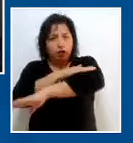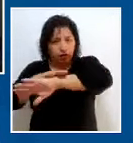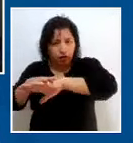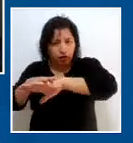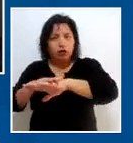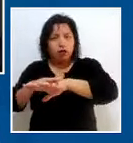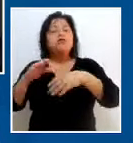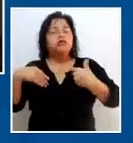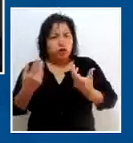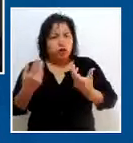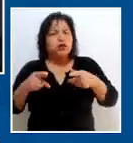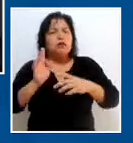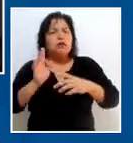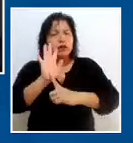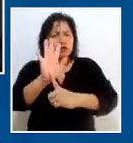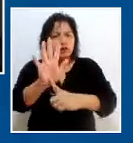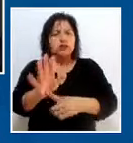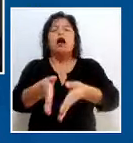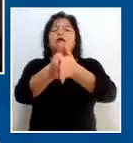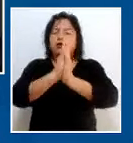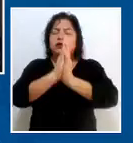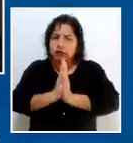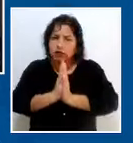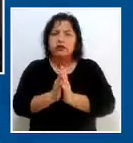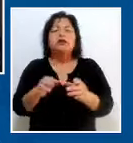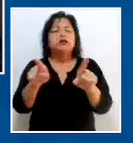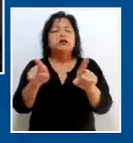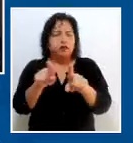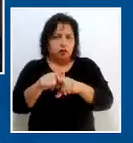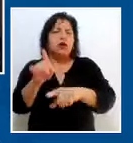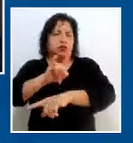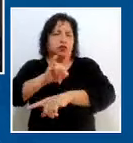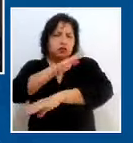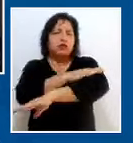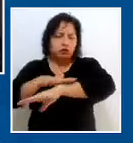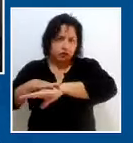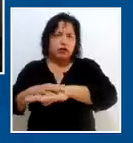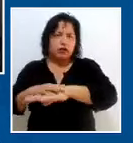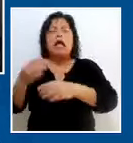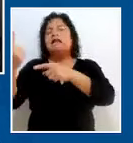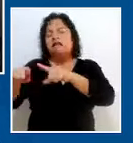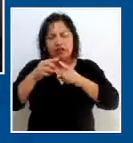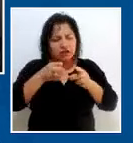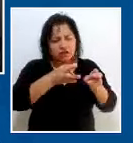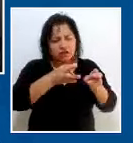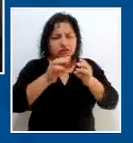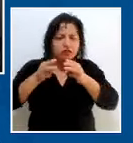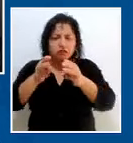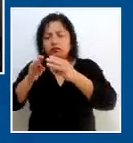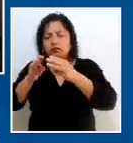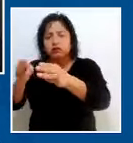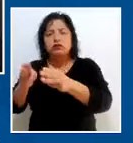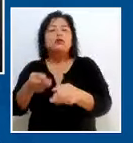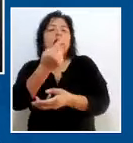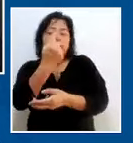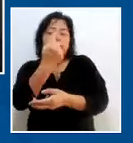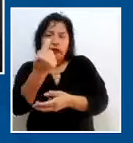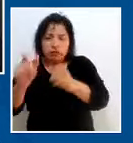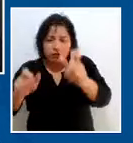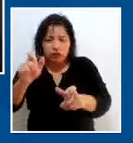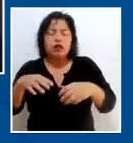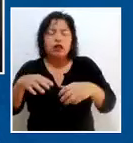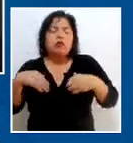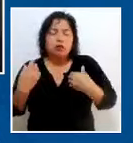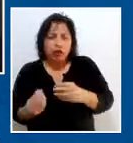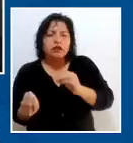poder presentar solicitudes a través de ella, ¿no? Entonces existen diferentes canales a través de los cuales el ciudadano puede trasladar